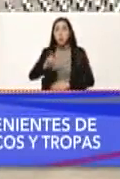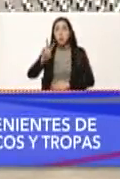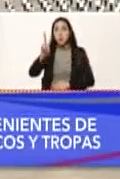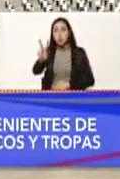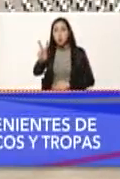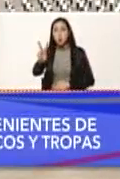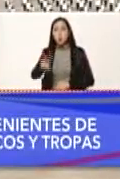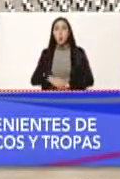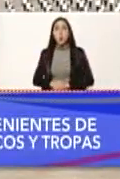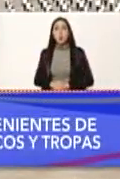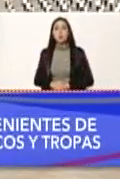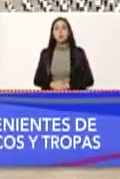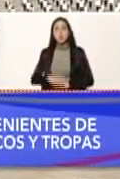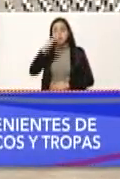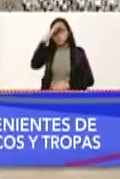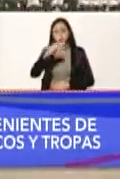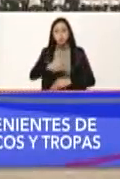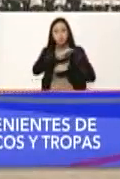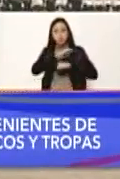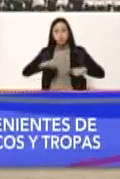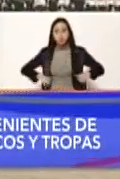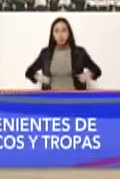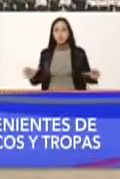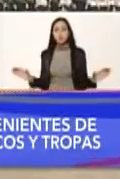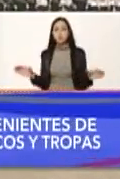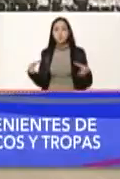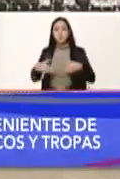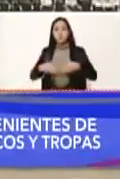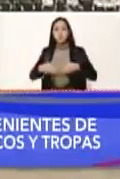1052 cadetes